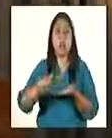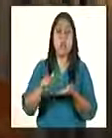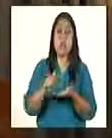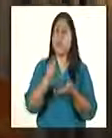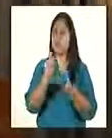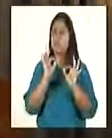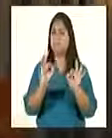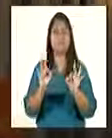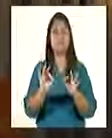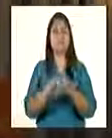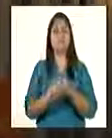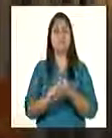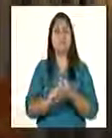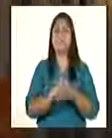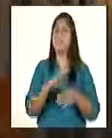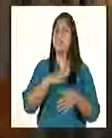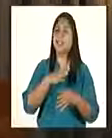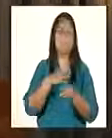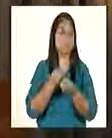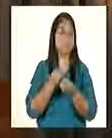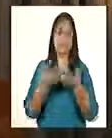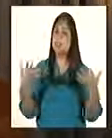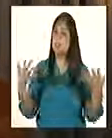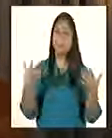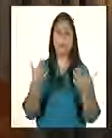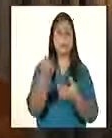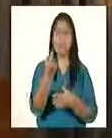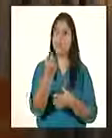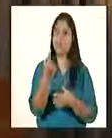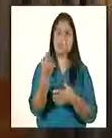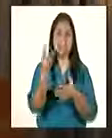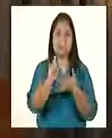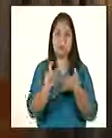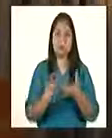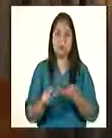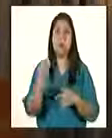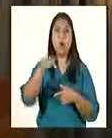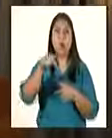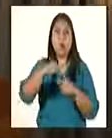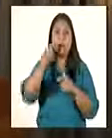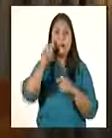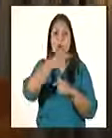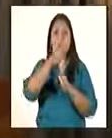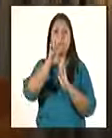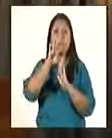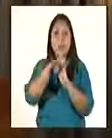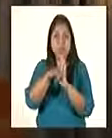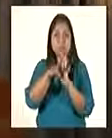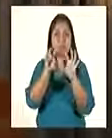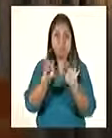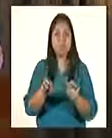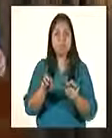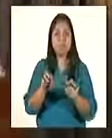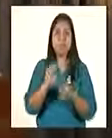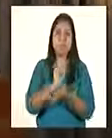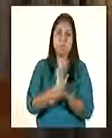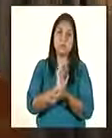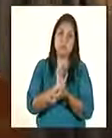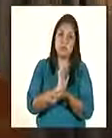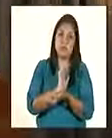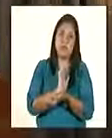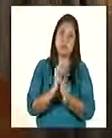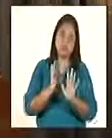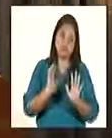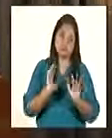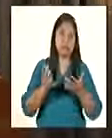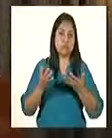jabón, es suficiente. Tenemos mucho por hacer, hoy hemos visto un pequeño decrecimiento en los casos, esperaríamos